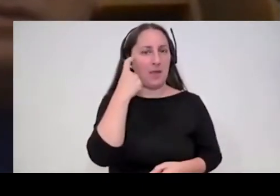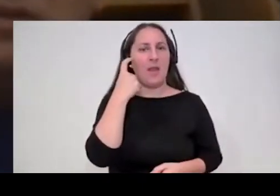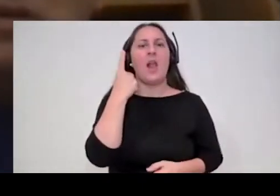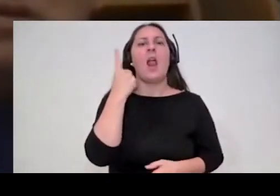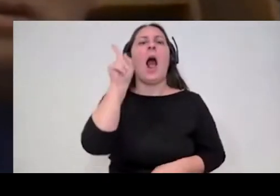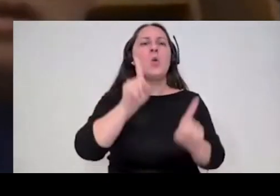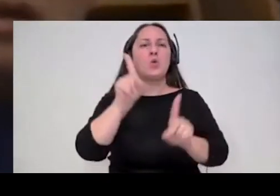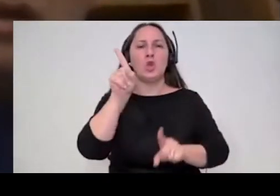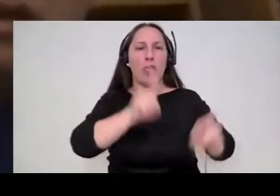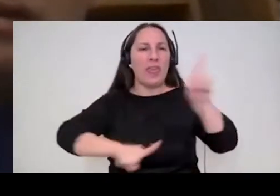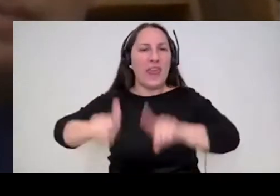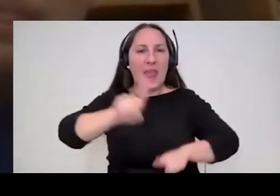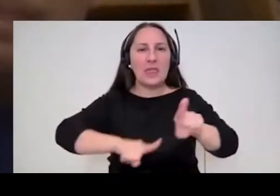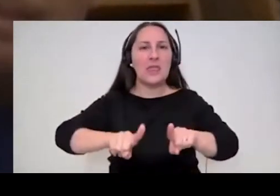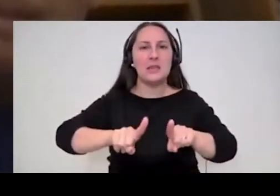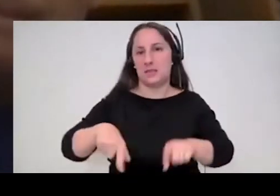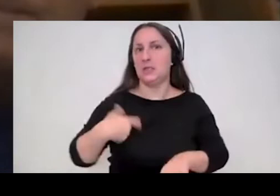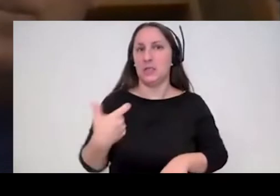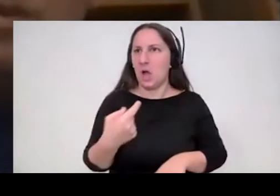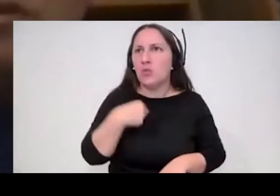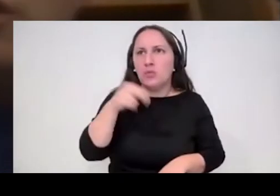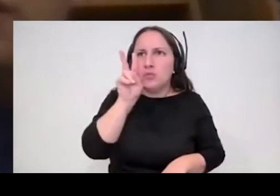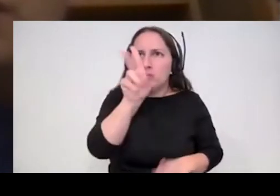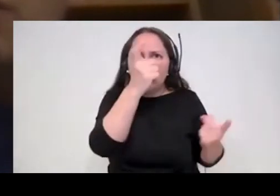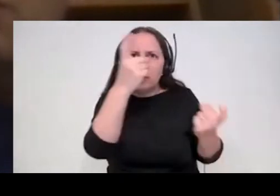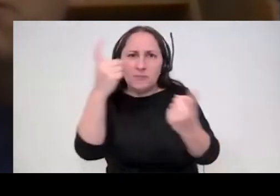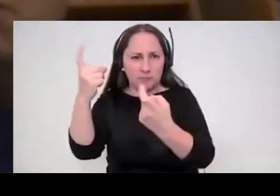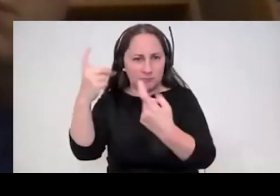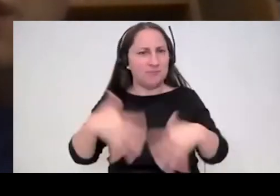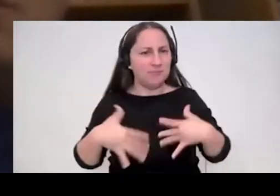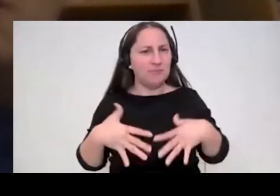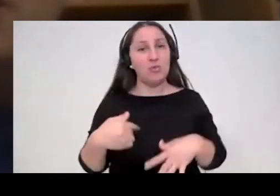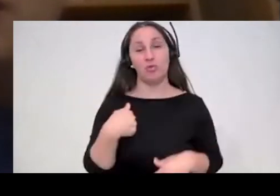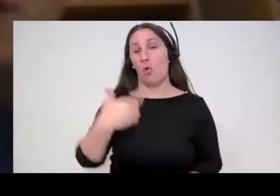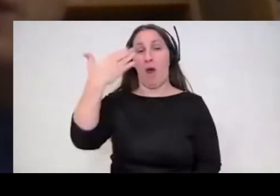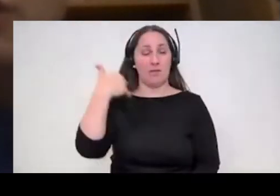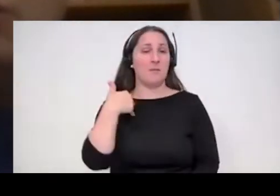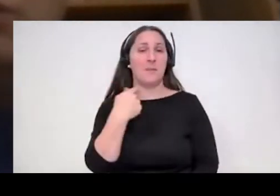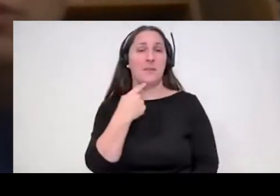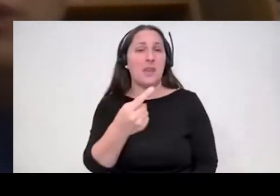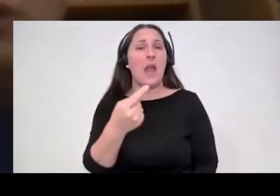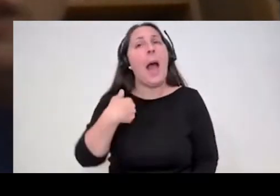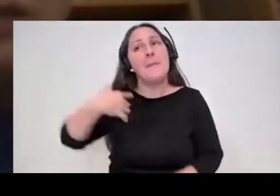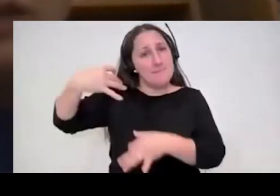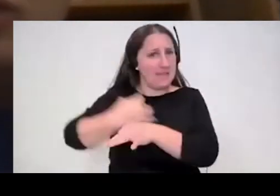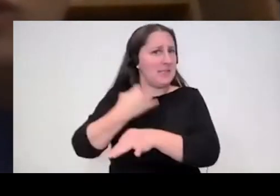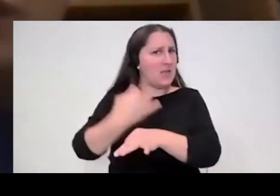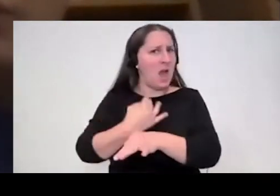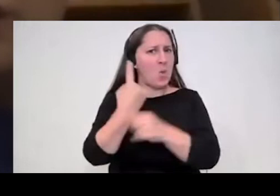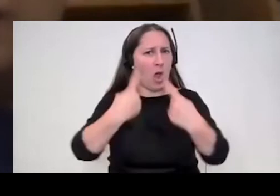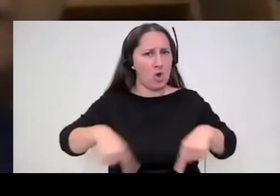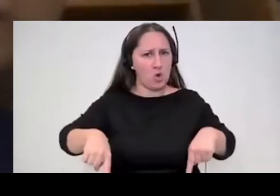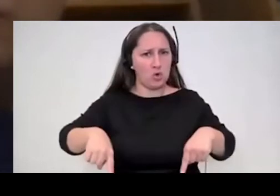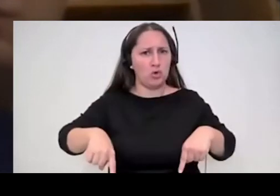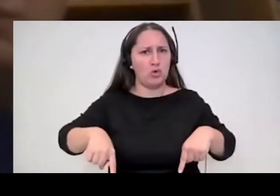sindical. Y yo les decía, miren, a mí me enseñaron algo. Del laberinto se sale